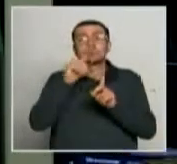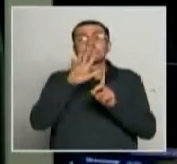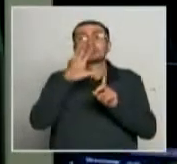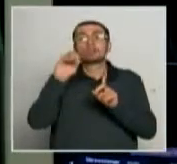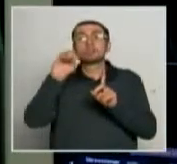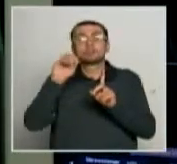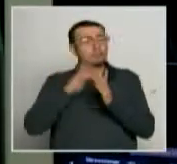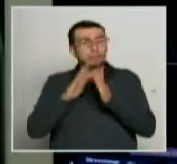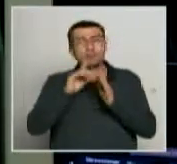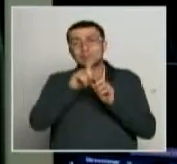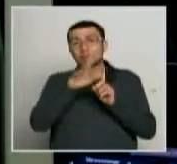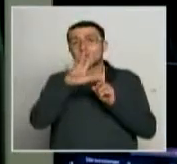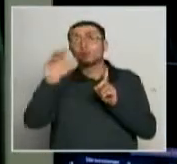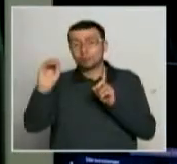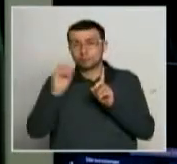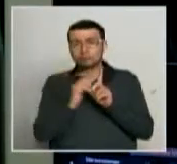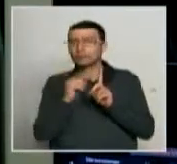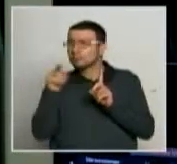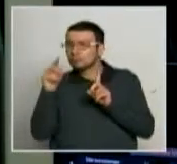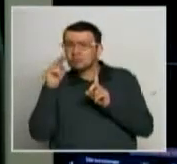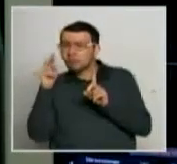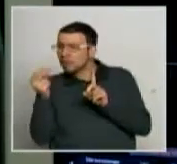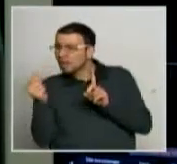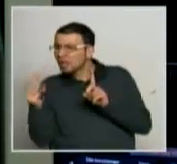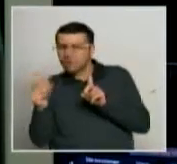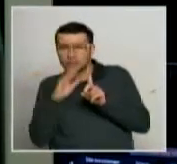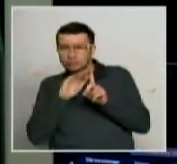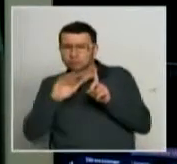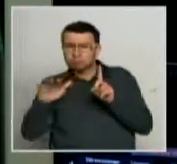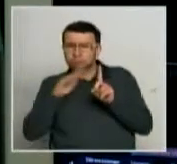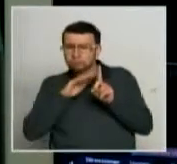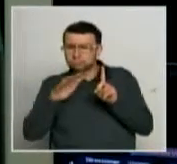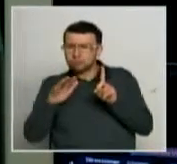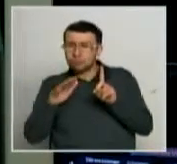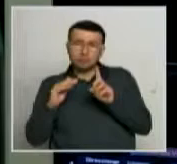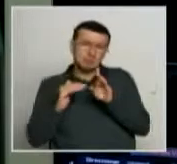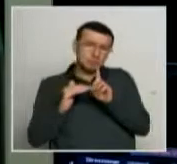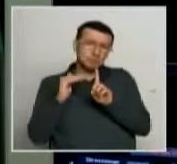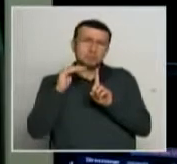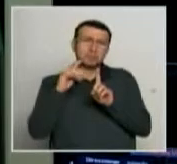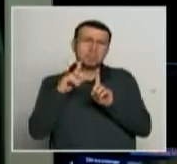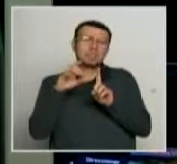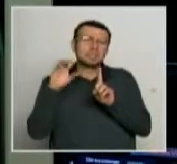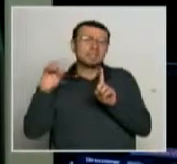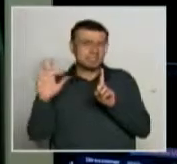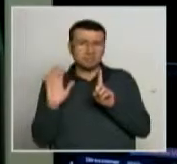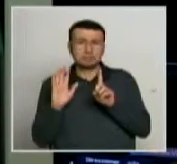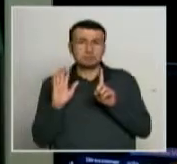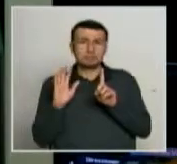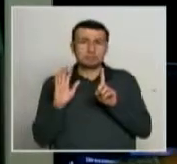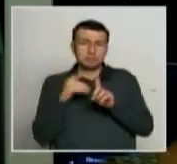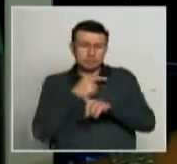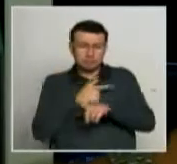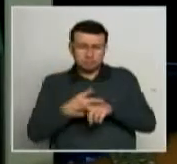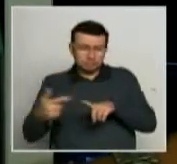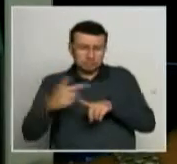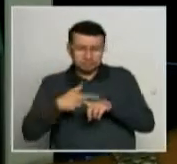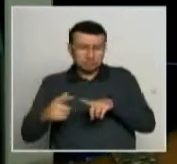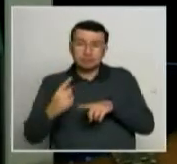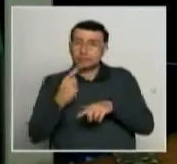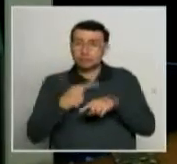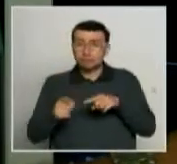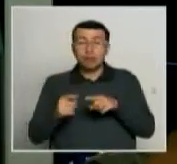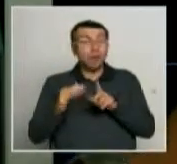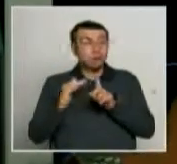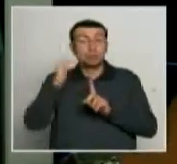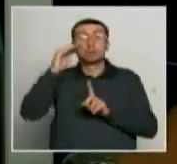150. Esto nos marca la velocidad, aquí más o menos alcanzan algo más de 100 centímetros por segundo. Cuando están por